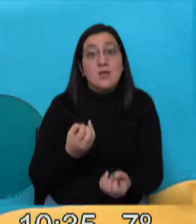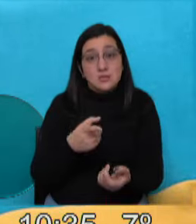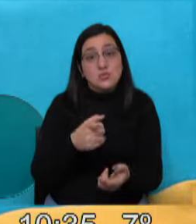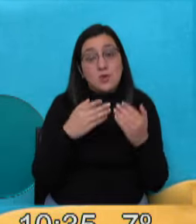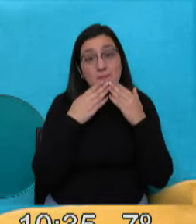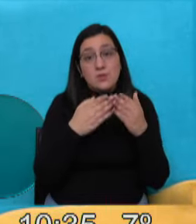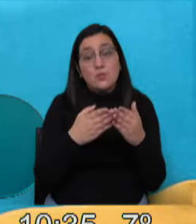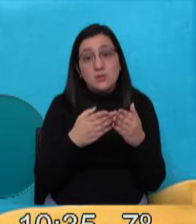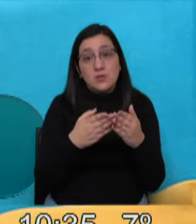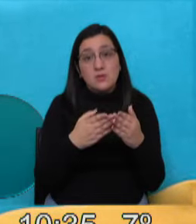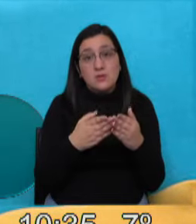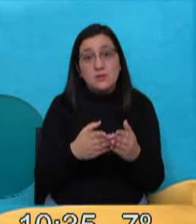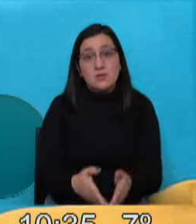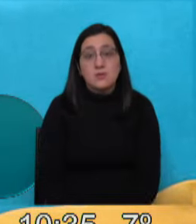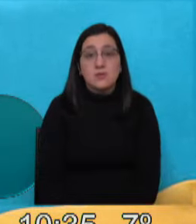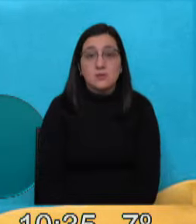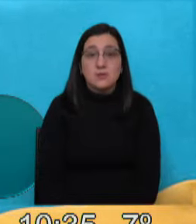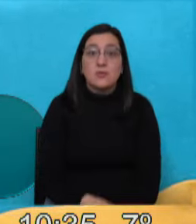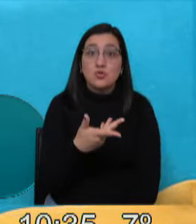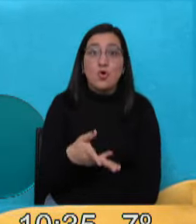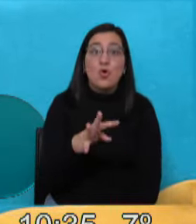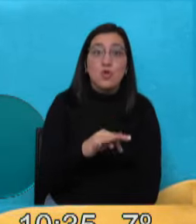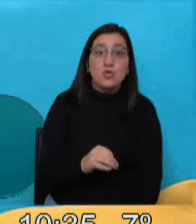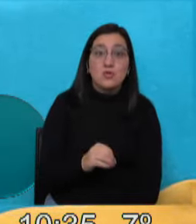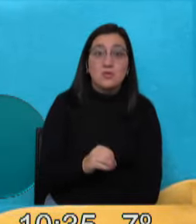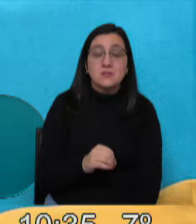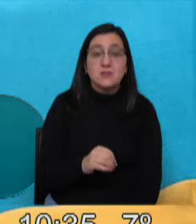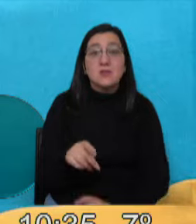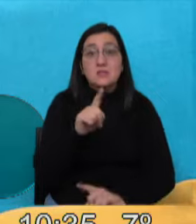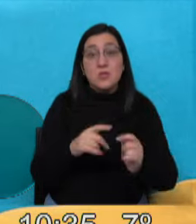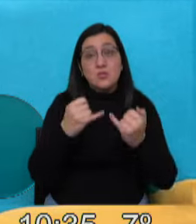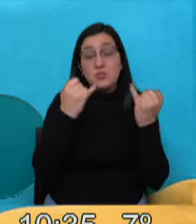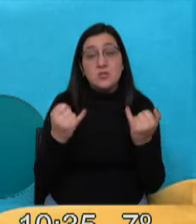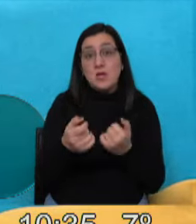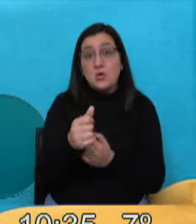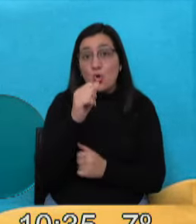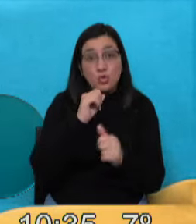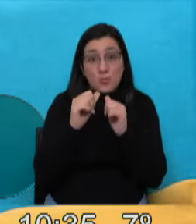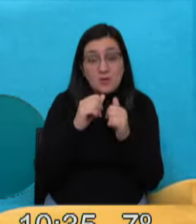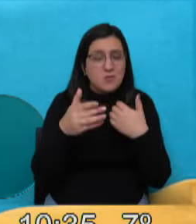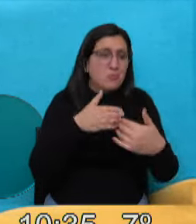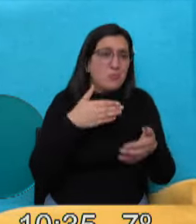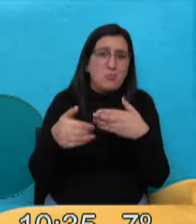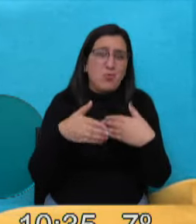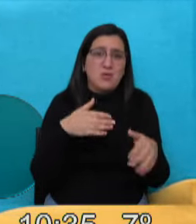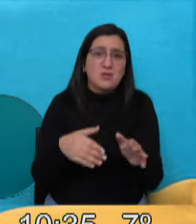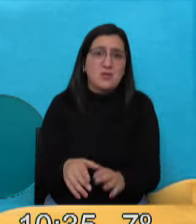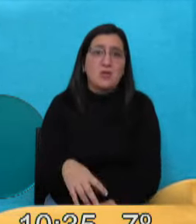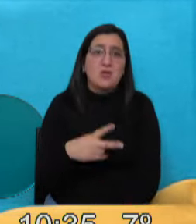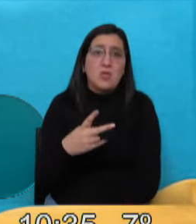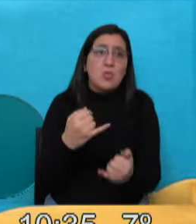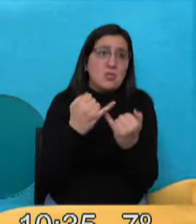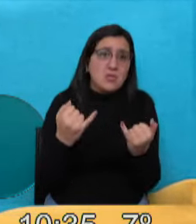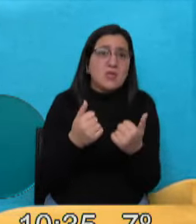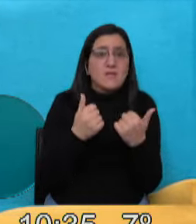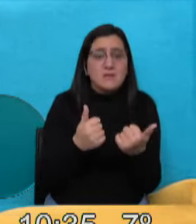pregunta que es frecuente. ¿Toman todos los días? Si algún día no tomás o lo tomás cada dos días, no pasa nada. Tomalo cada dos días. Acordate que